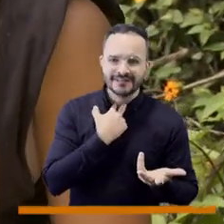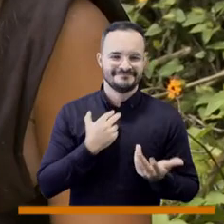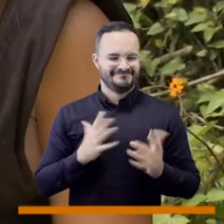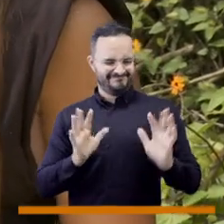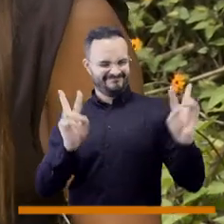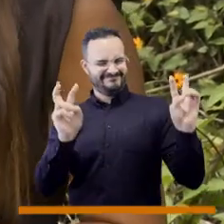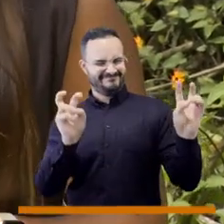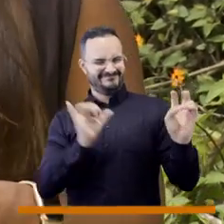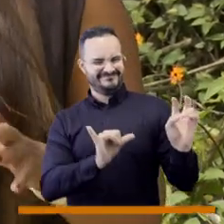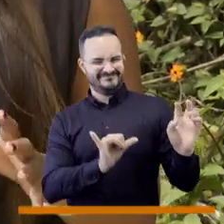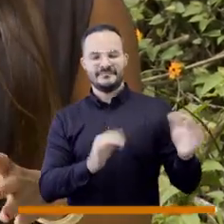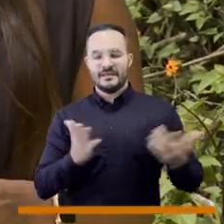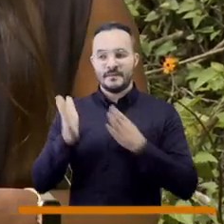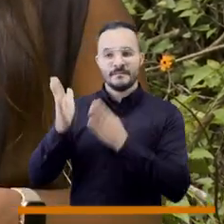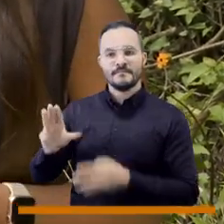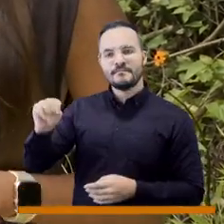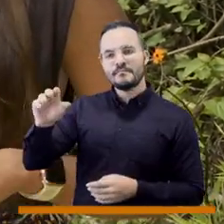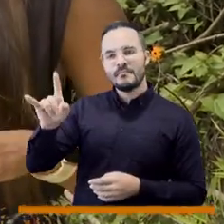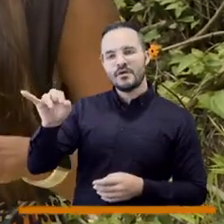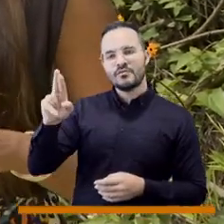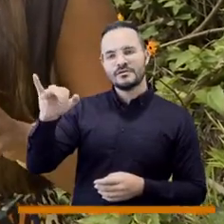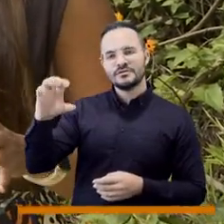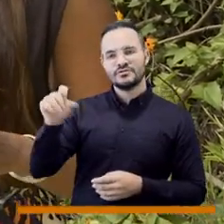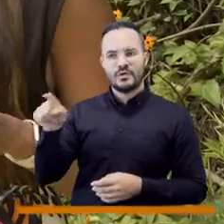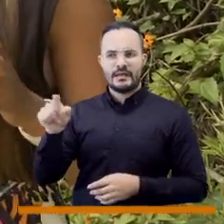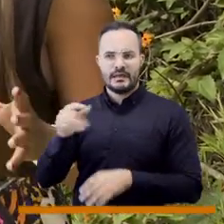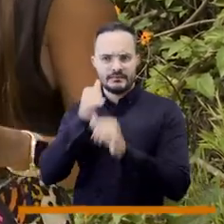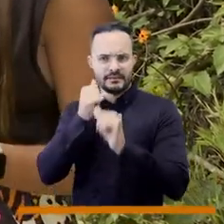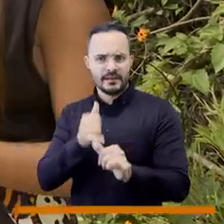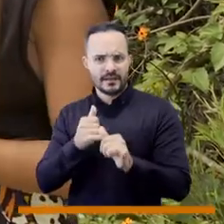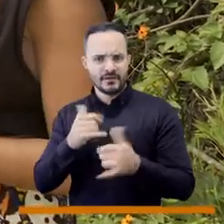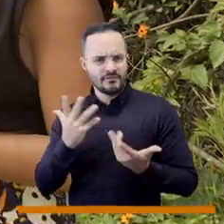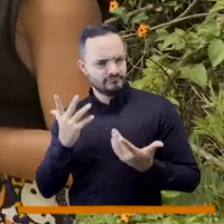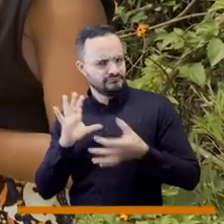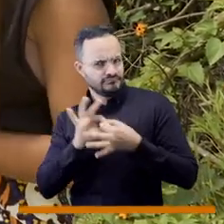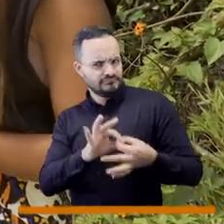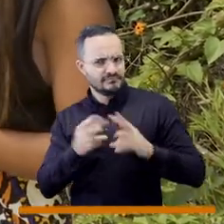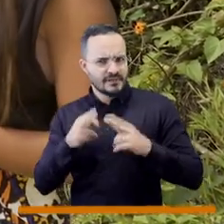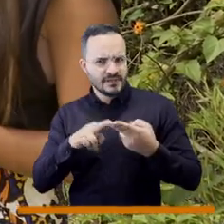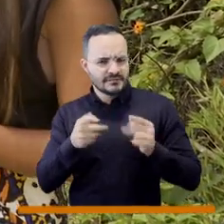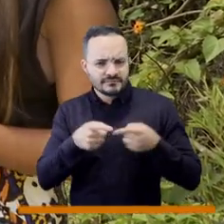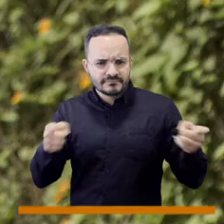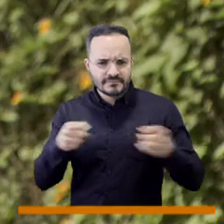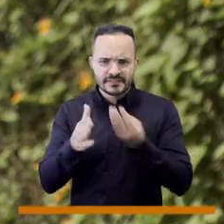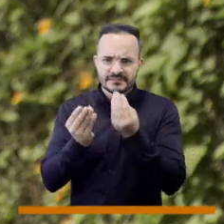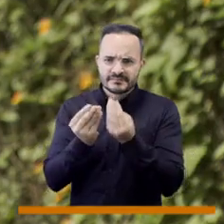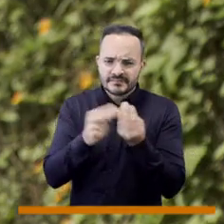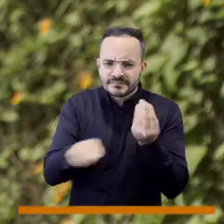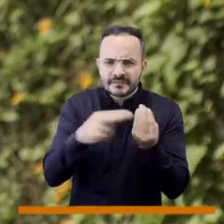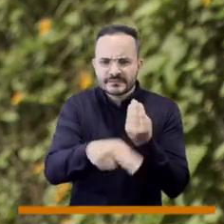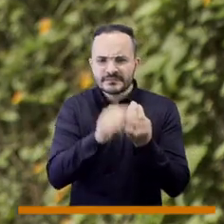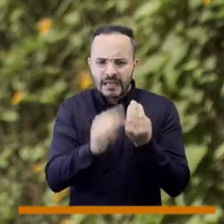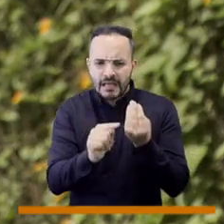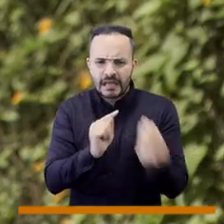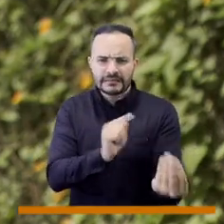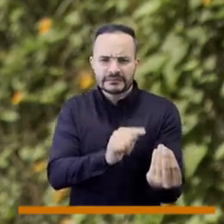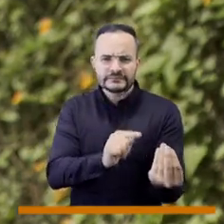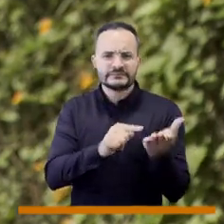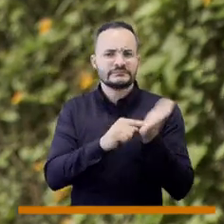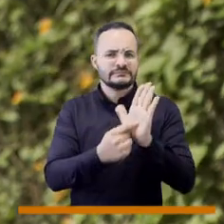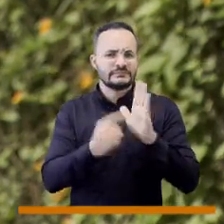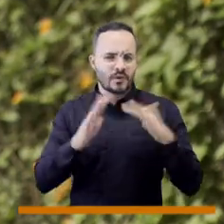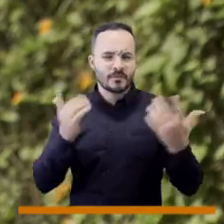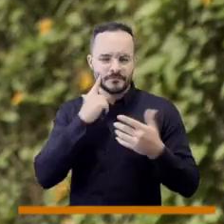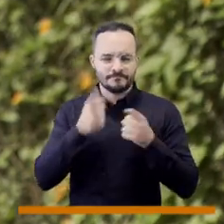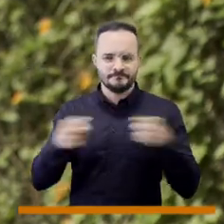con Mauricio Jaramillo ingeniero que nos va a introducir más y hablar de esta especie bienvenido Mauricio Sí mira esta es una